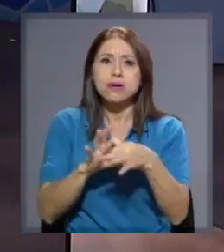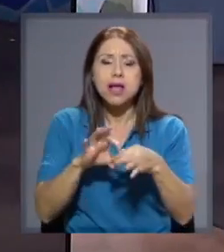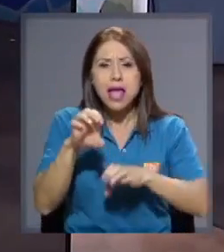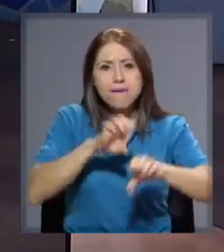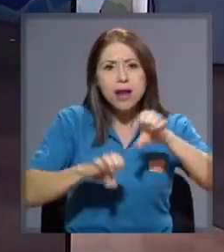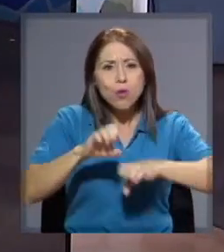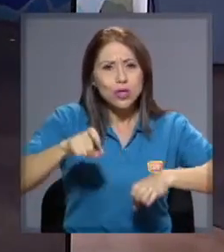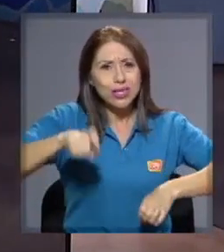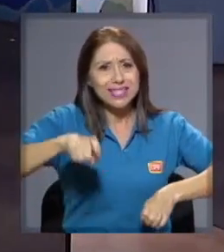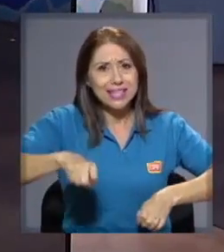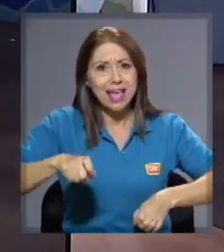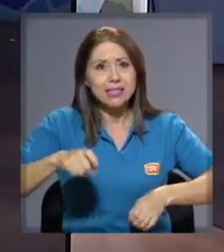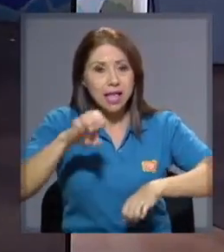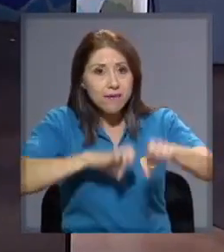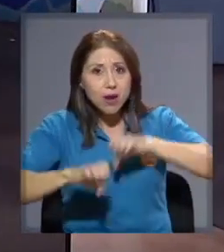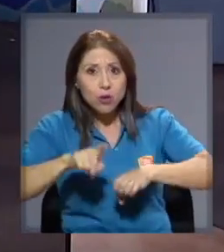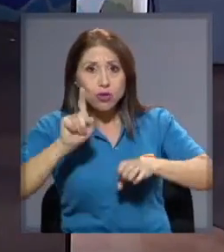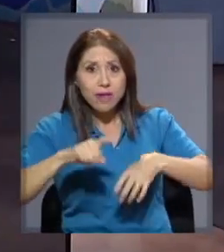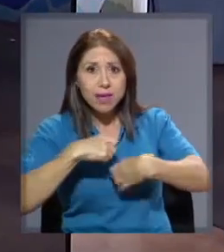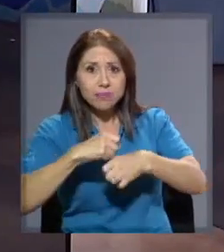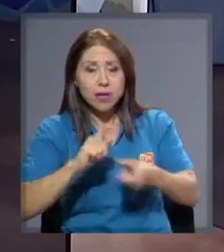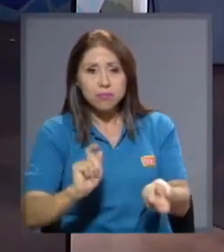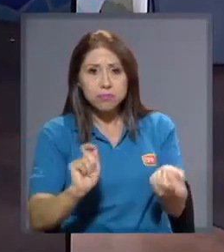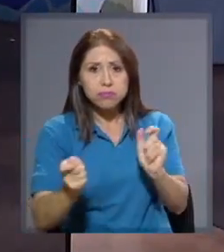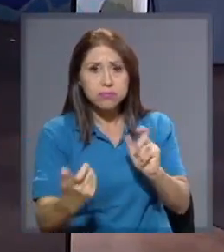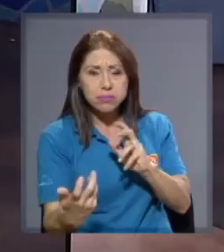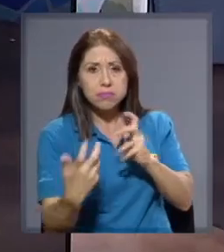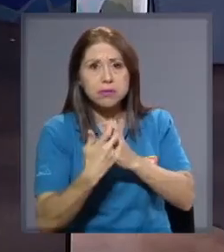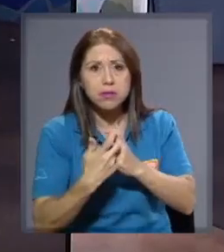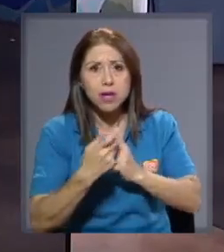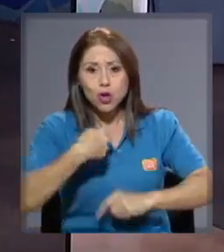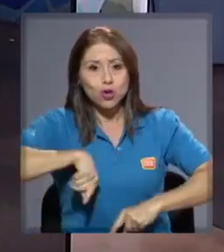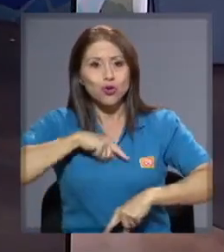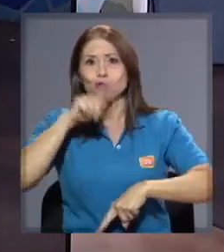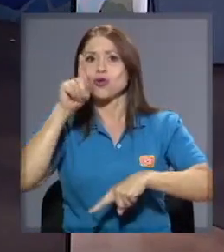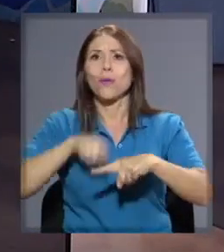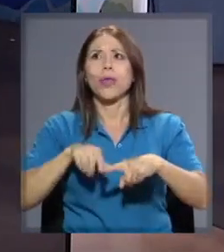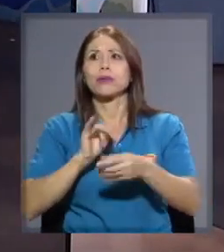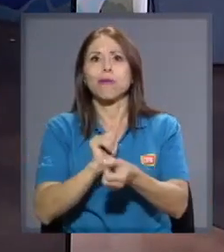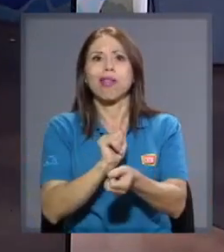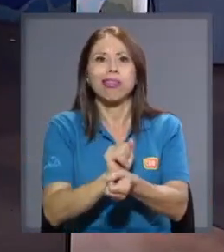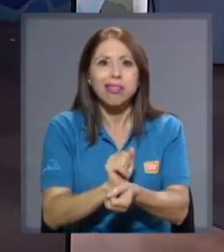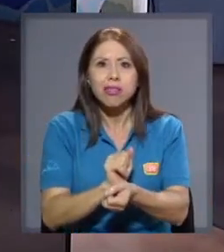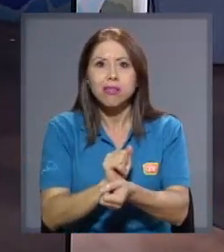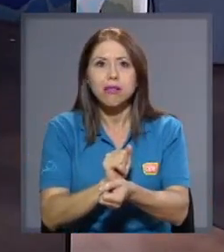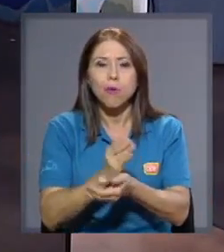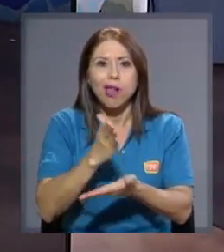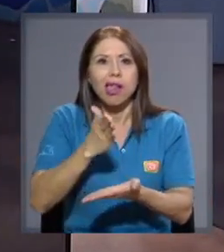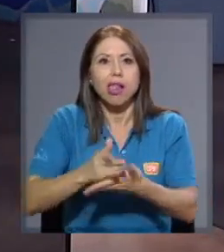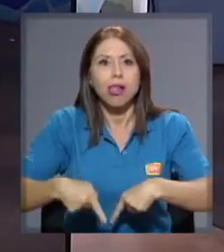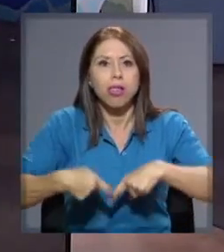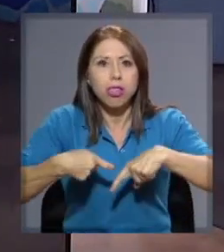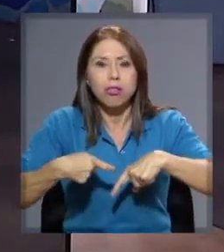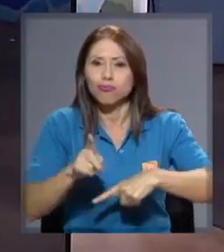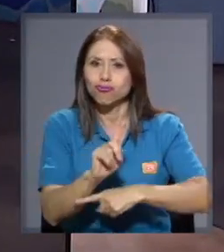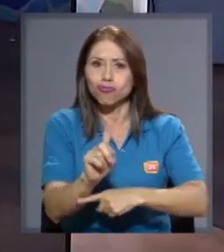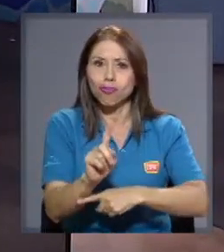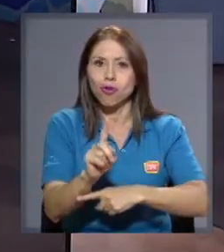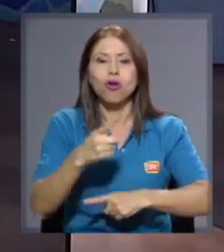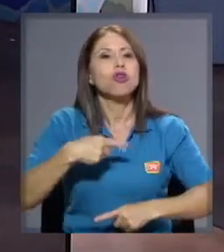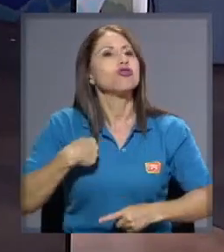necesidades y evaluando si hay que hacer ajustes porque yo creo que que no nos podemos atar a la otra lo que yo no quiero es tener